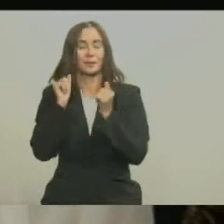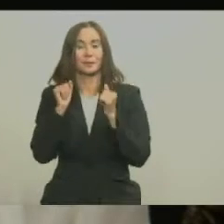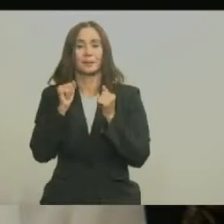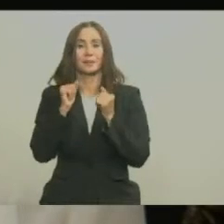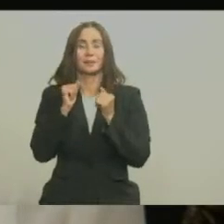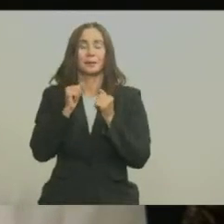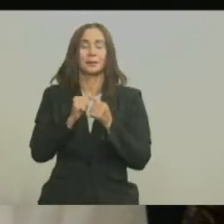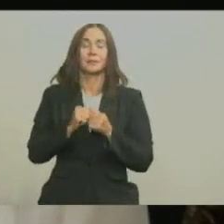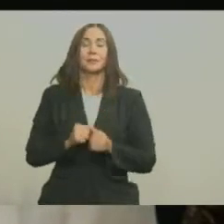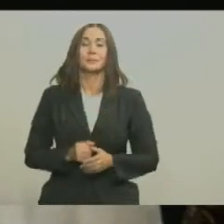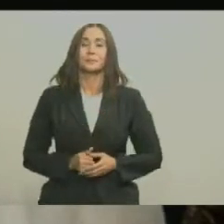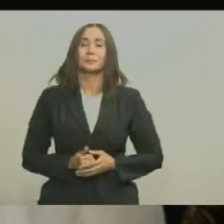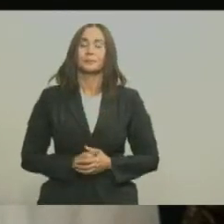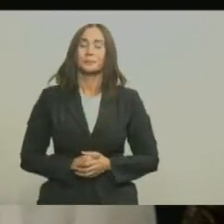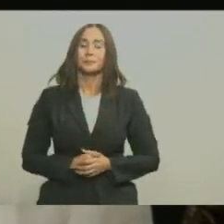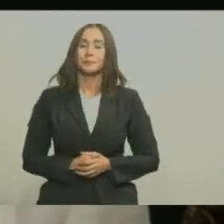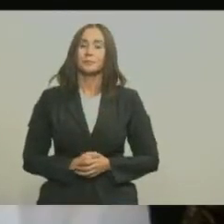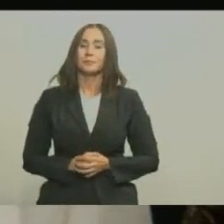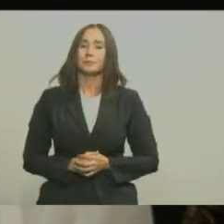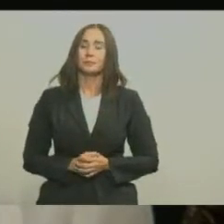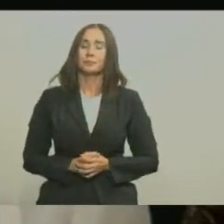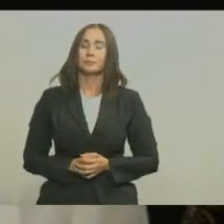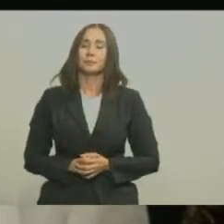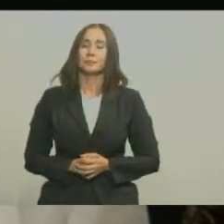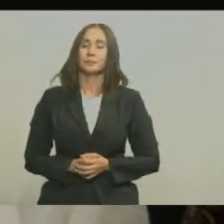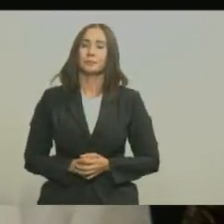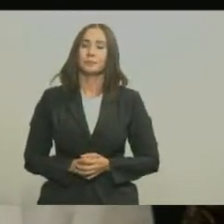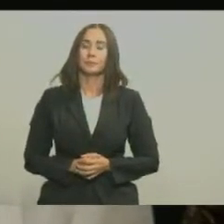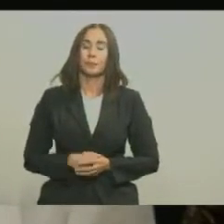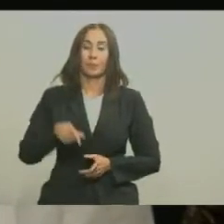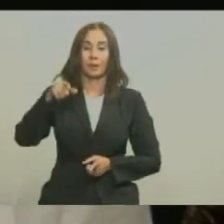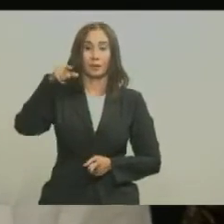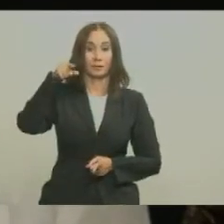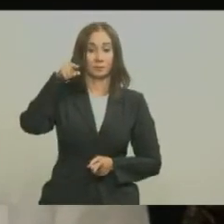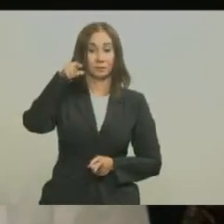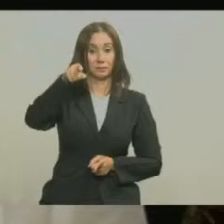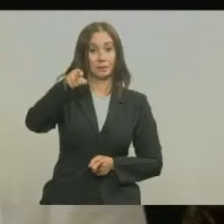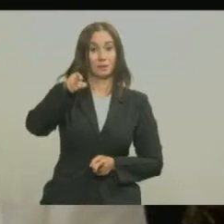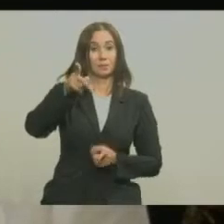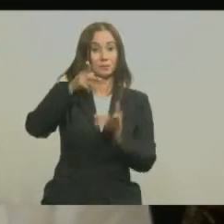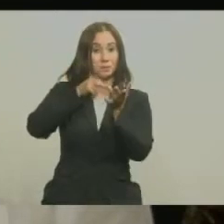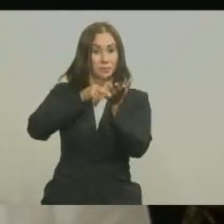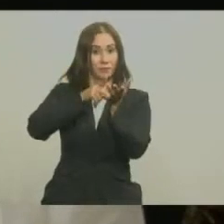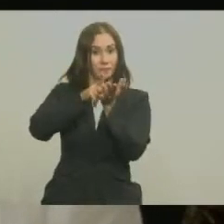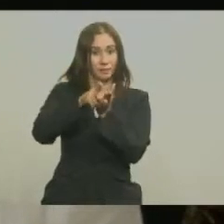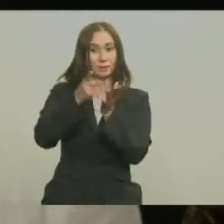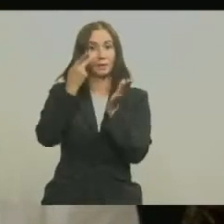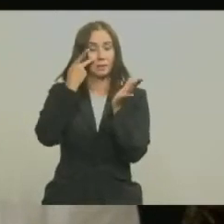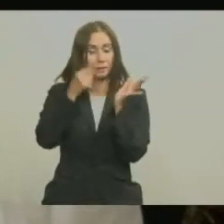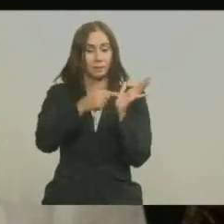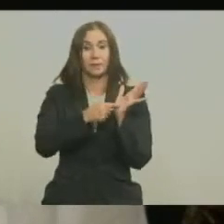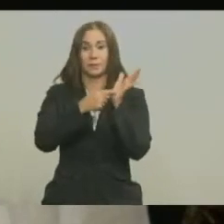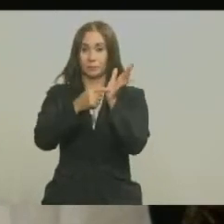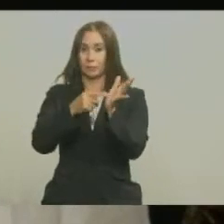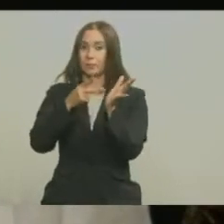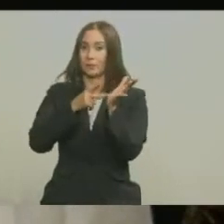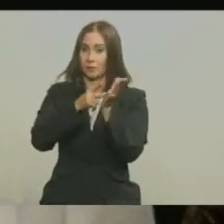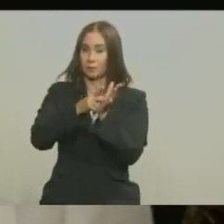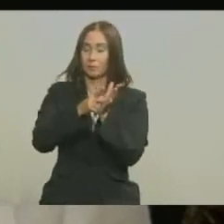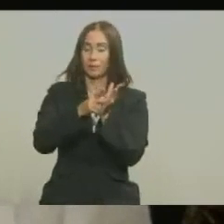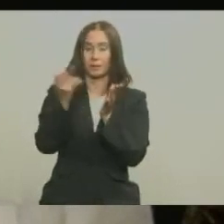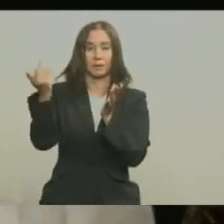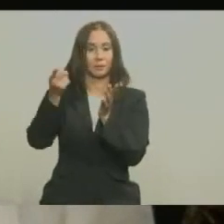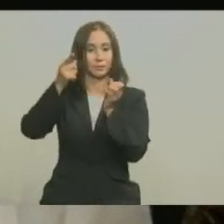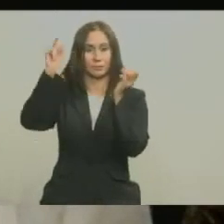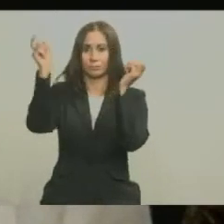esto obviamente es intolerable si fuere demostrado de que es verdadero.